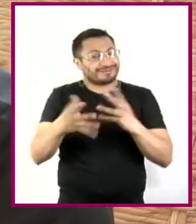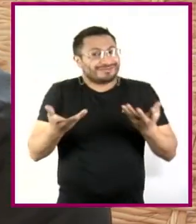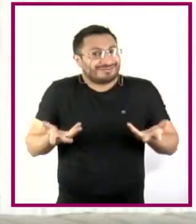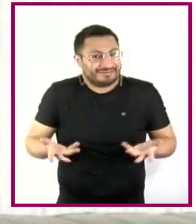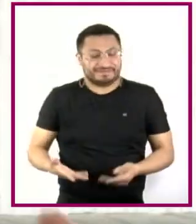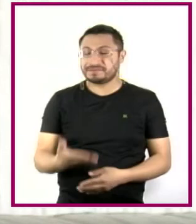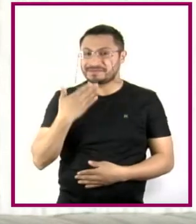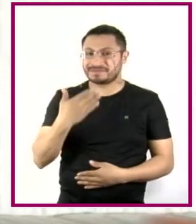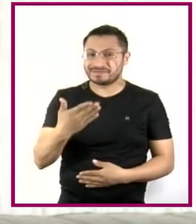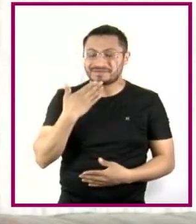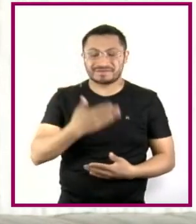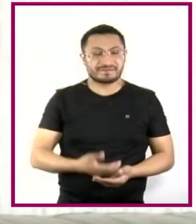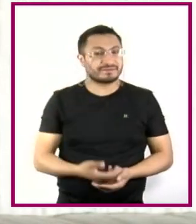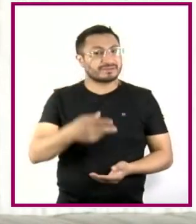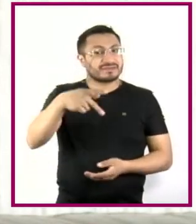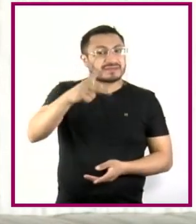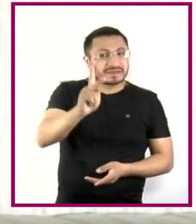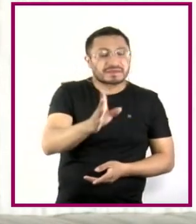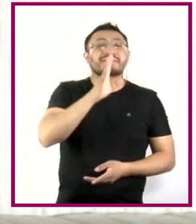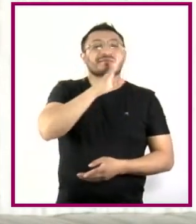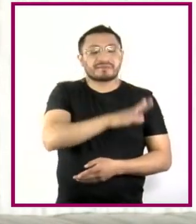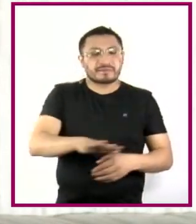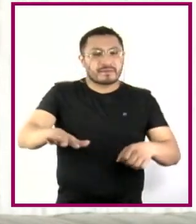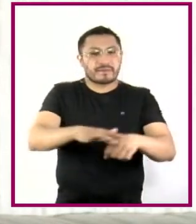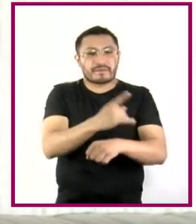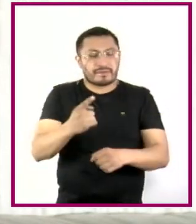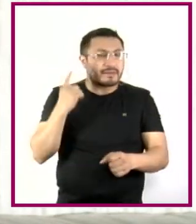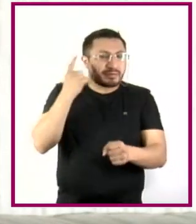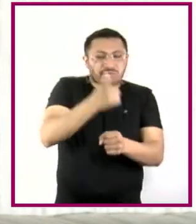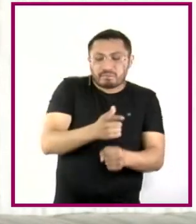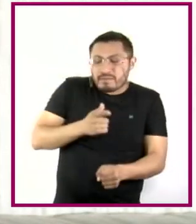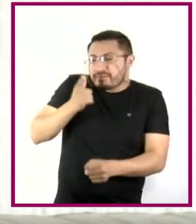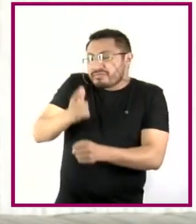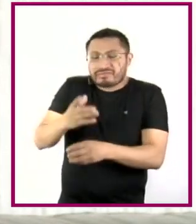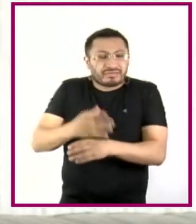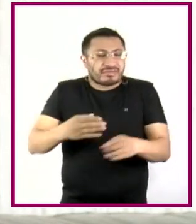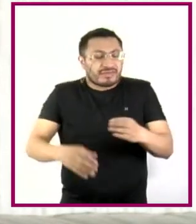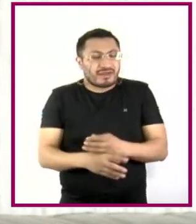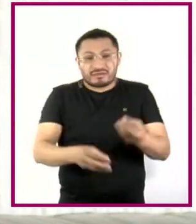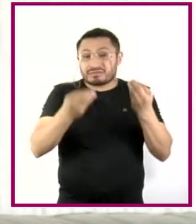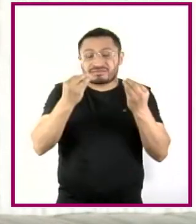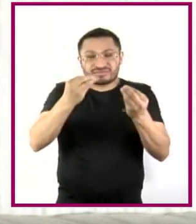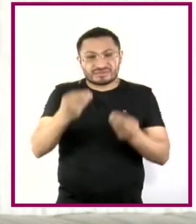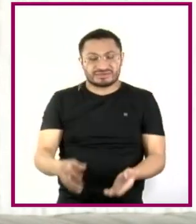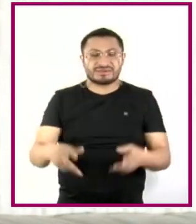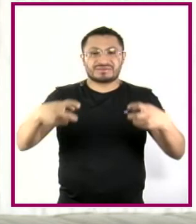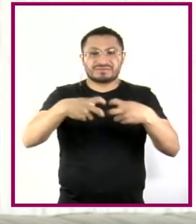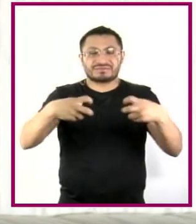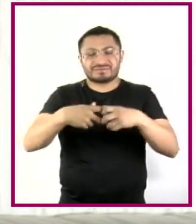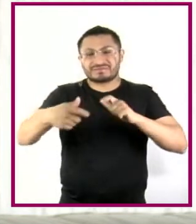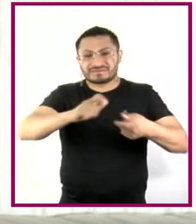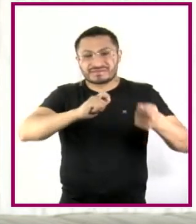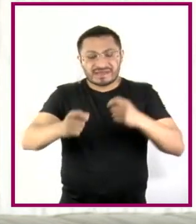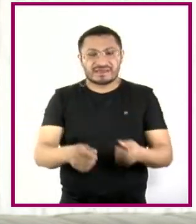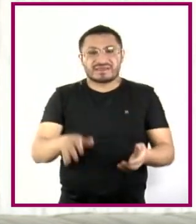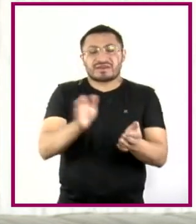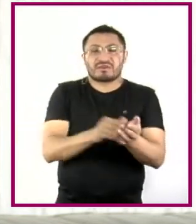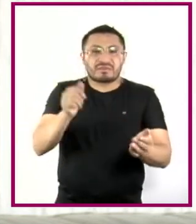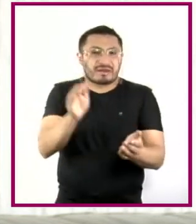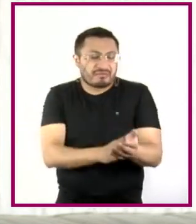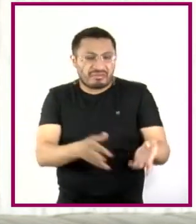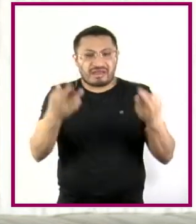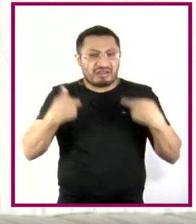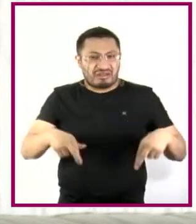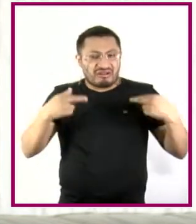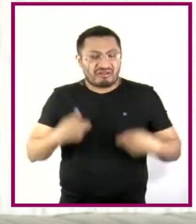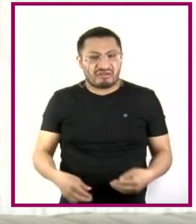bien! Pero estuvo mal porque encontramos de todo. Plásticos, cartones, llantas, ropa, muebles. No, no